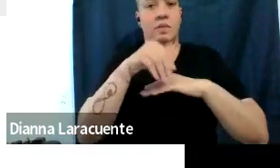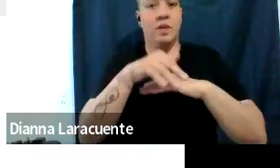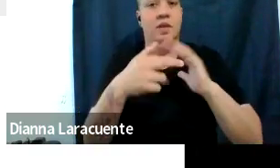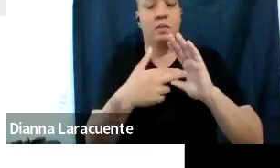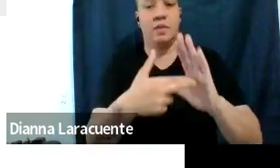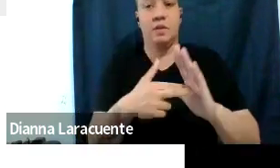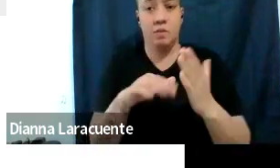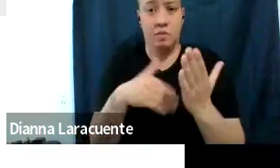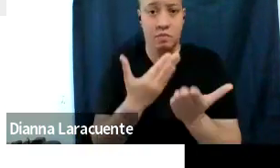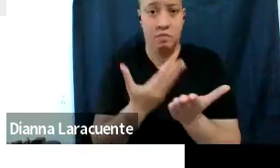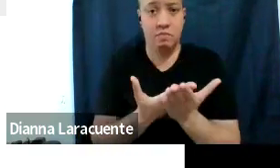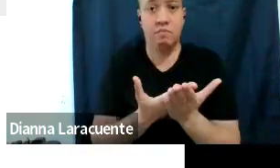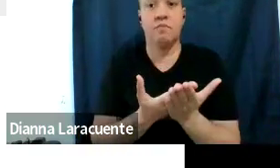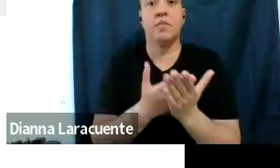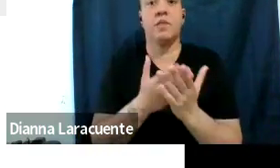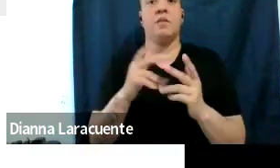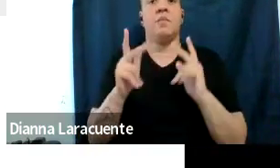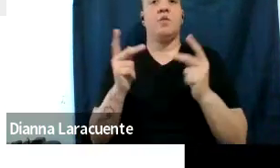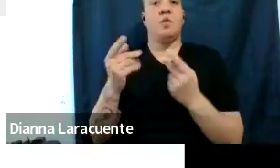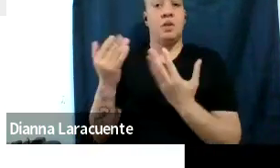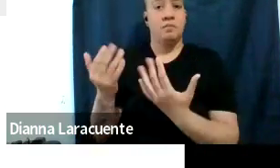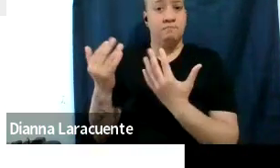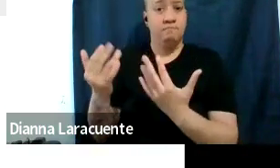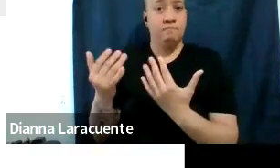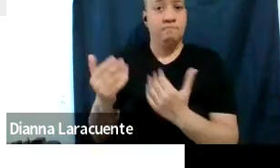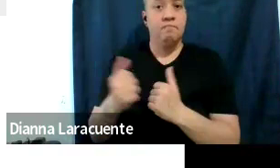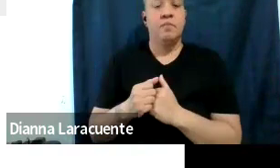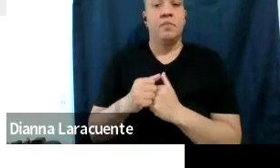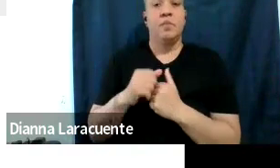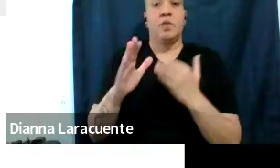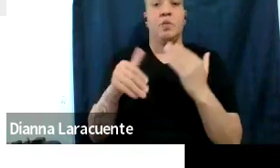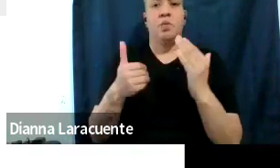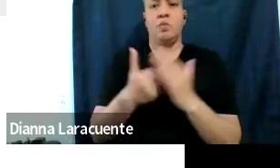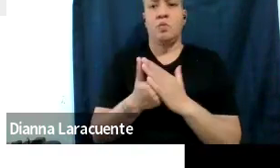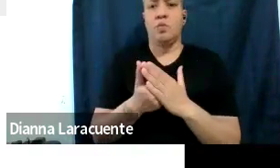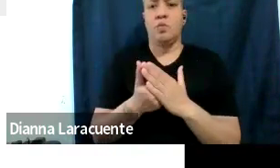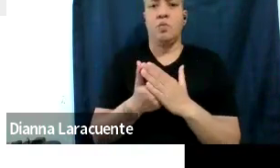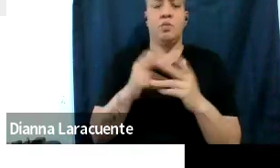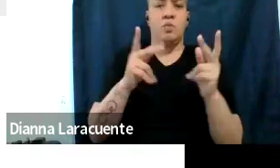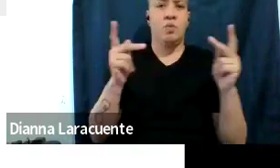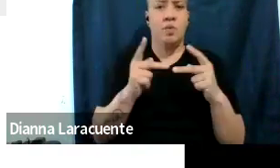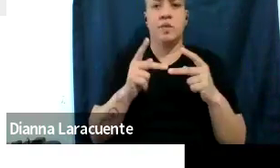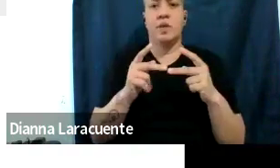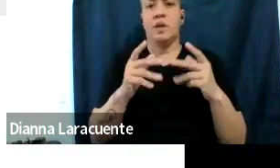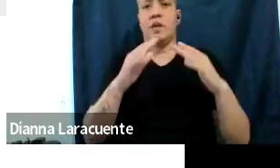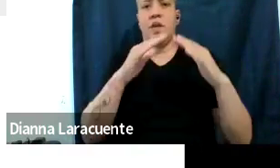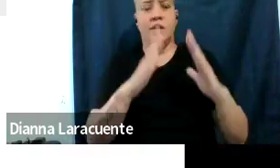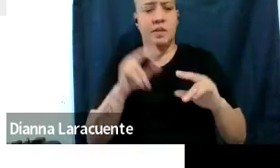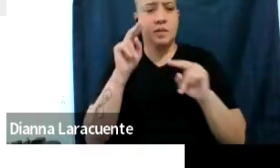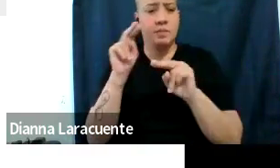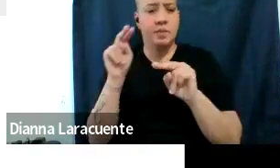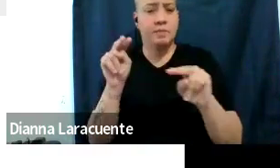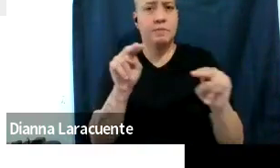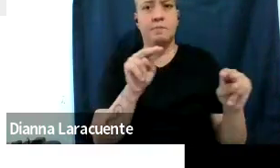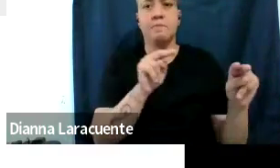él llegó, la gente lo esperaba, todos los balcones, todas las azoteas de las calles, por pasar la comitiva.